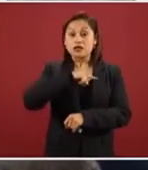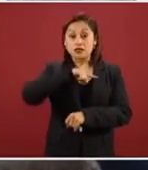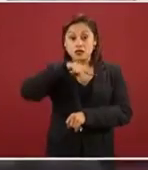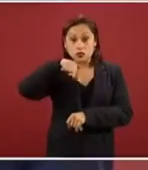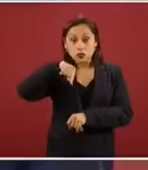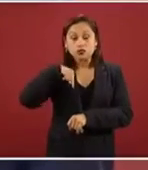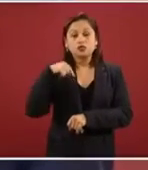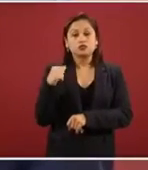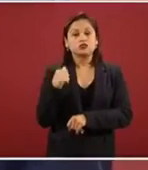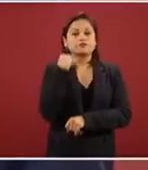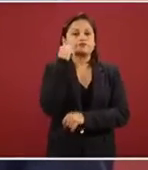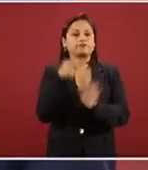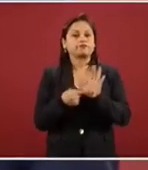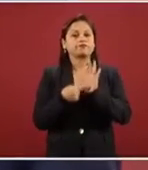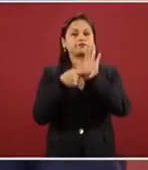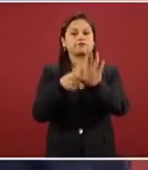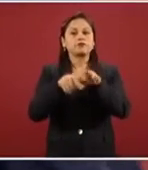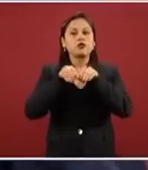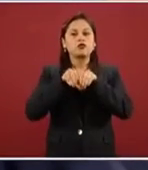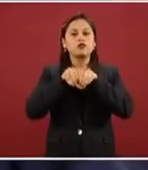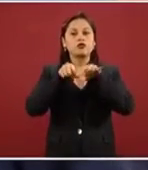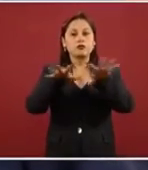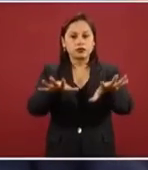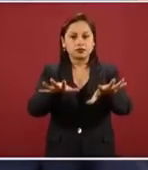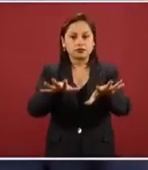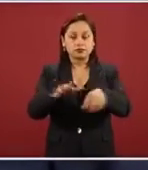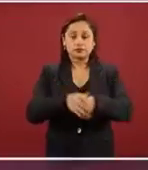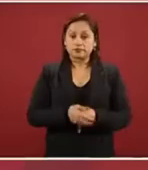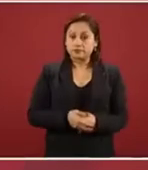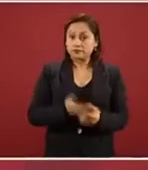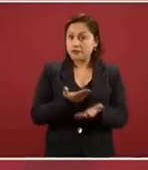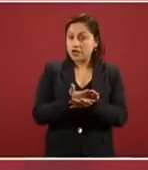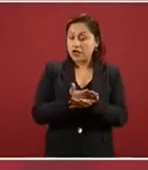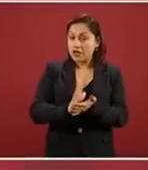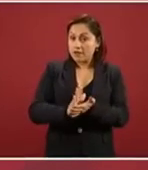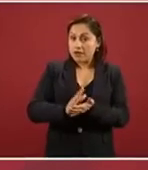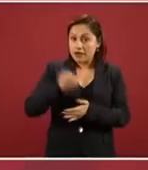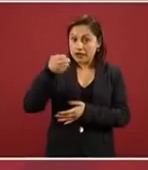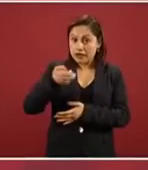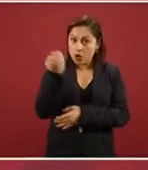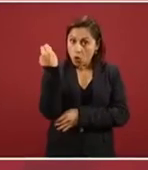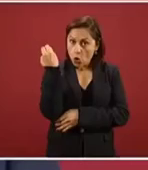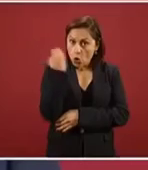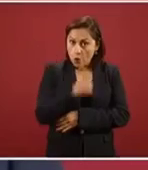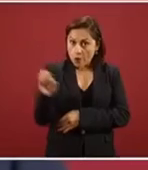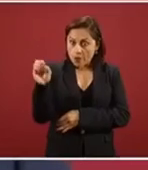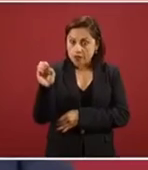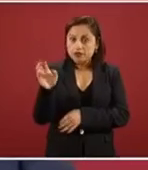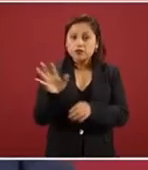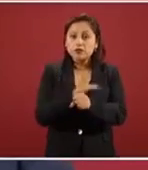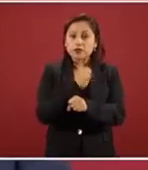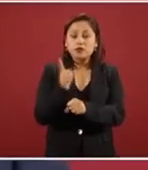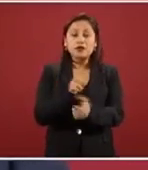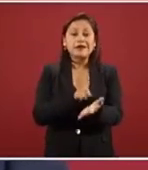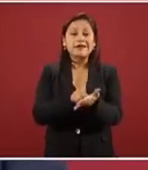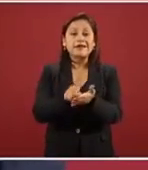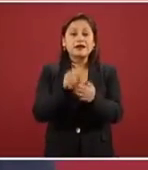de lo que estamos haciendo. Ya es además una obligación, es garantizar el derecho a la información.